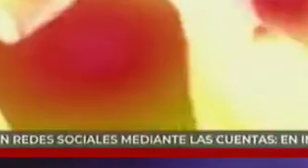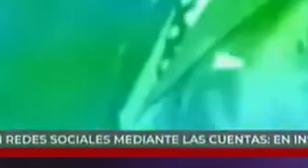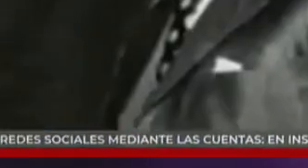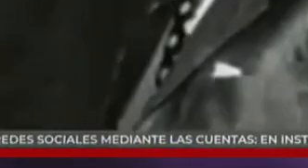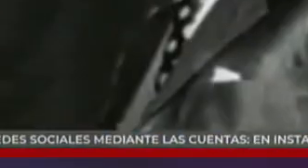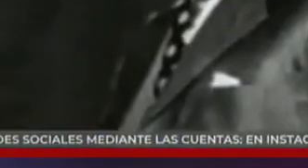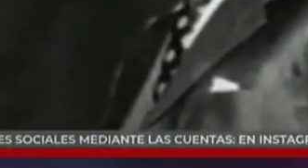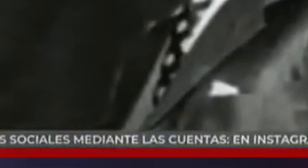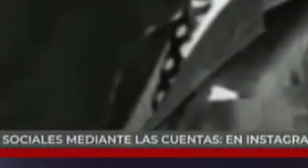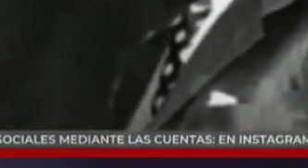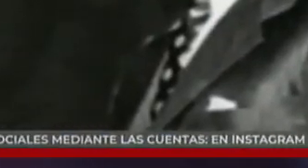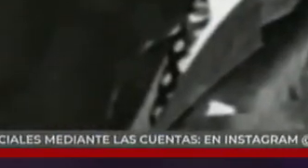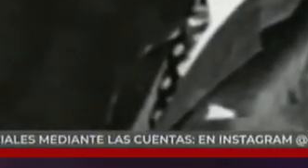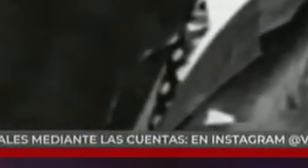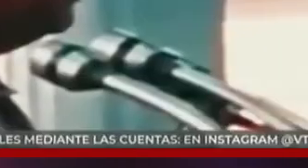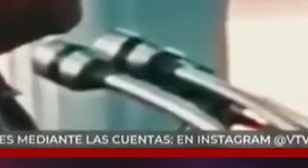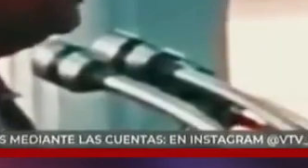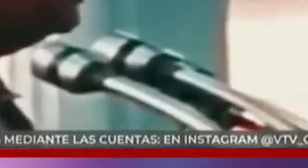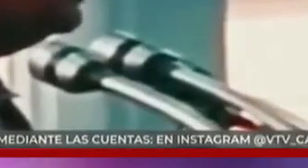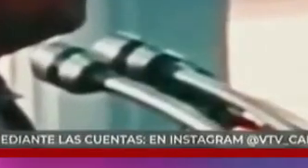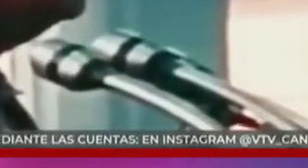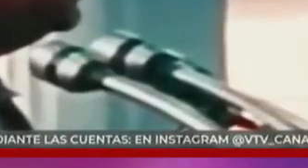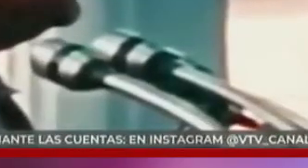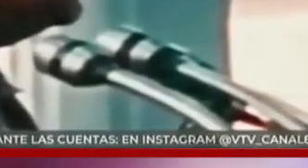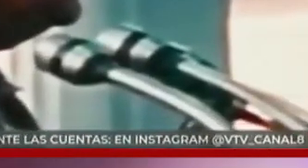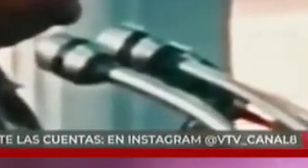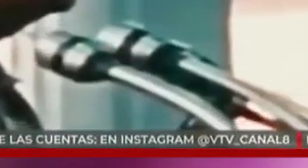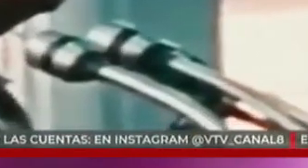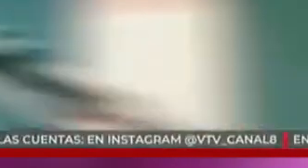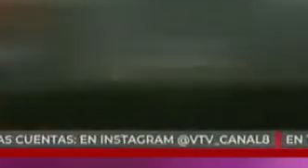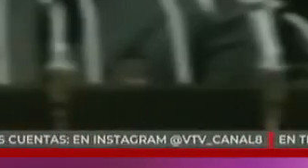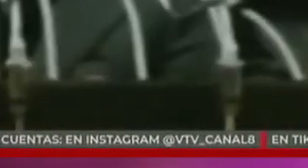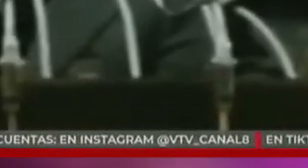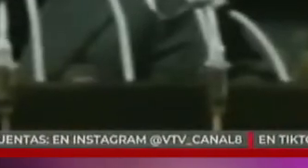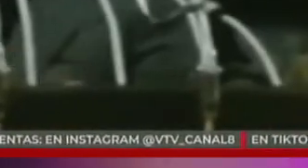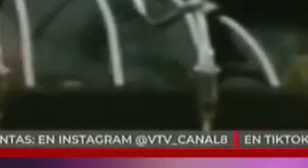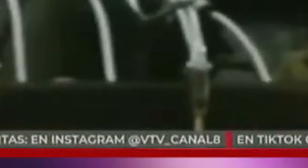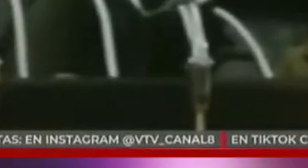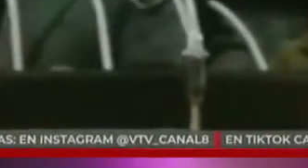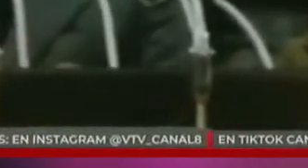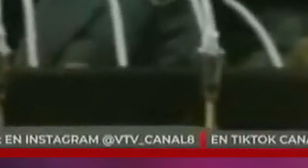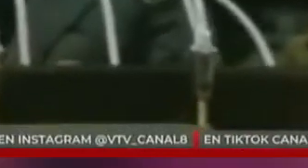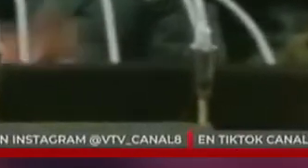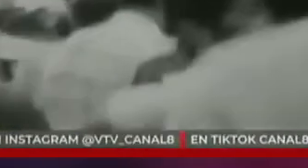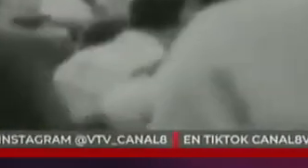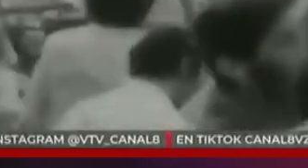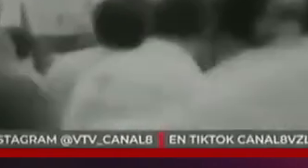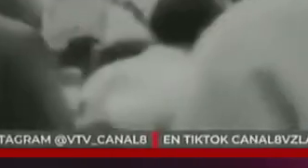en el terreno y con el tablero de la democracia